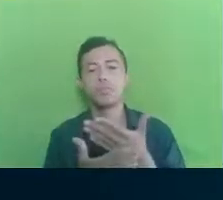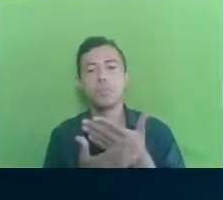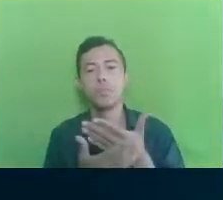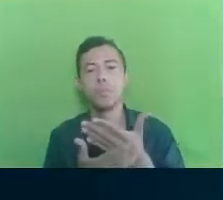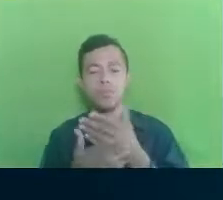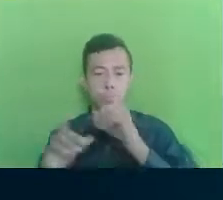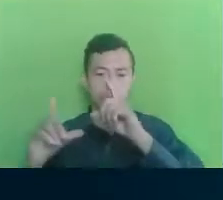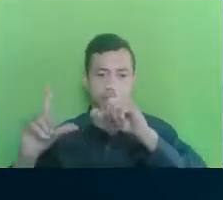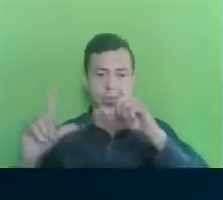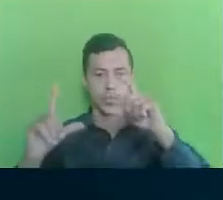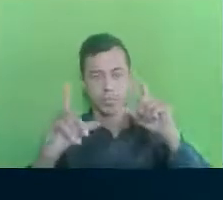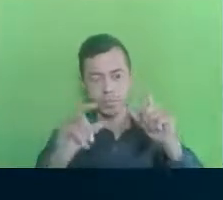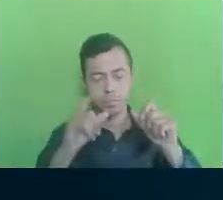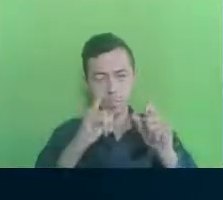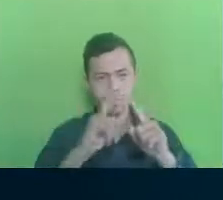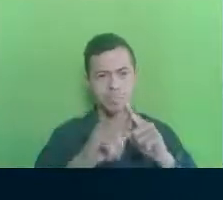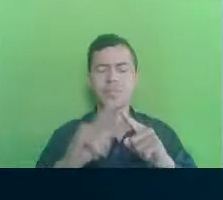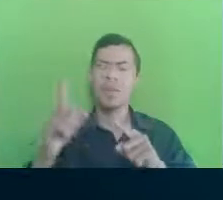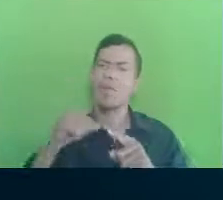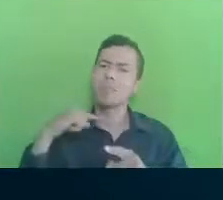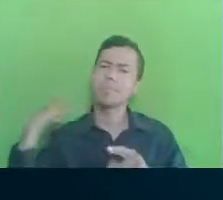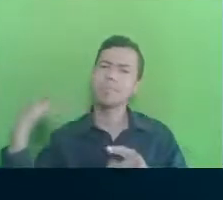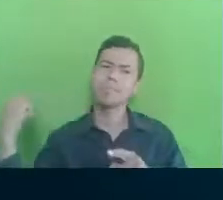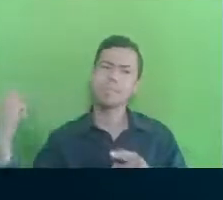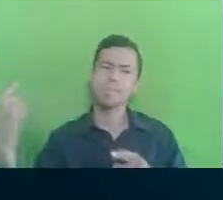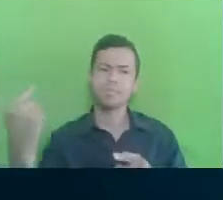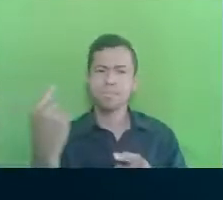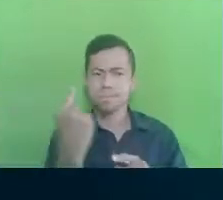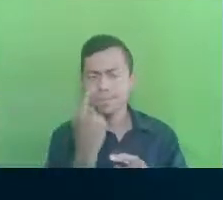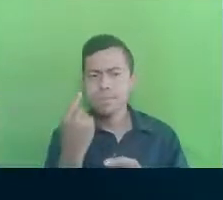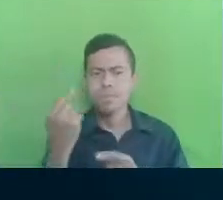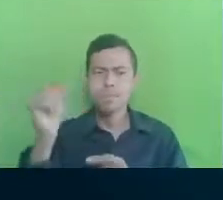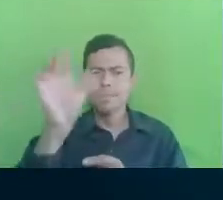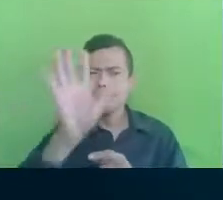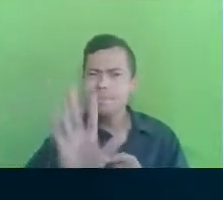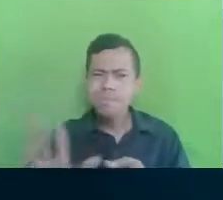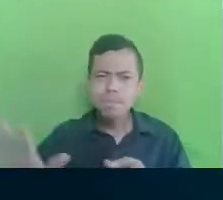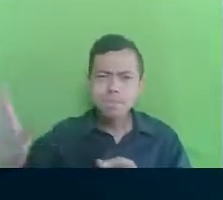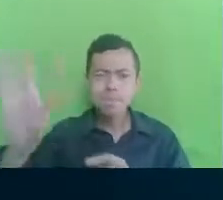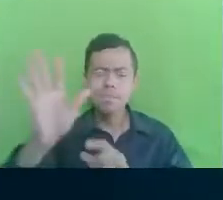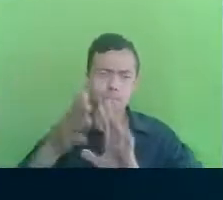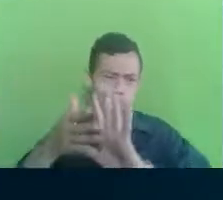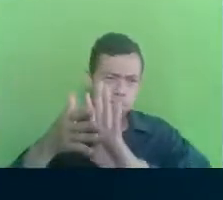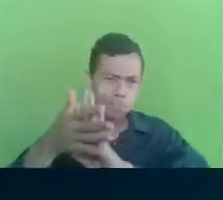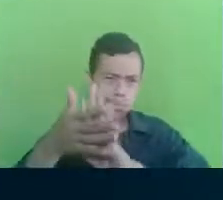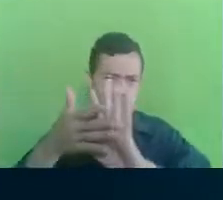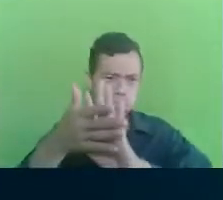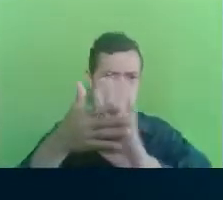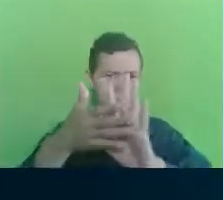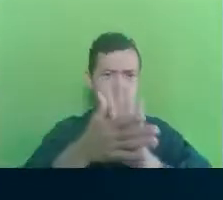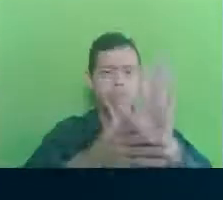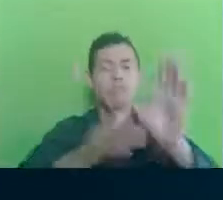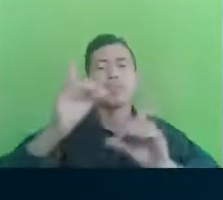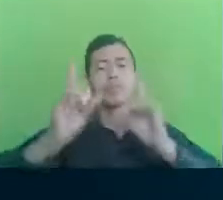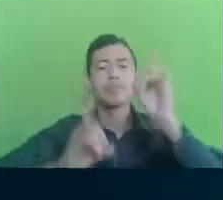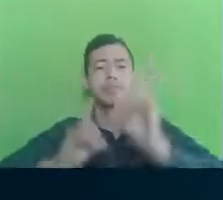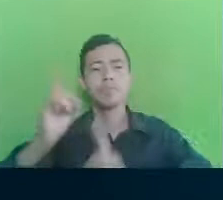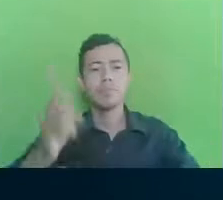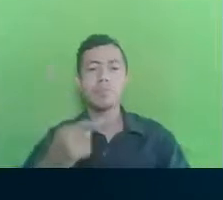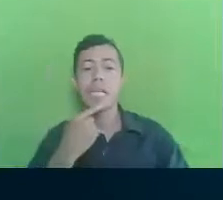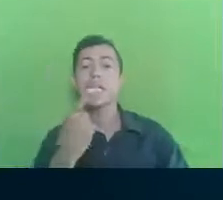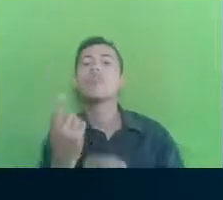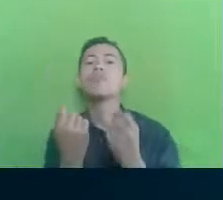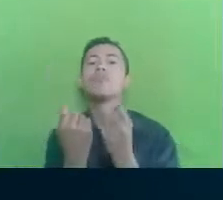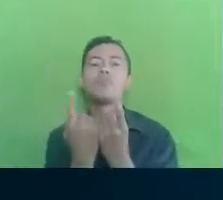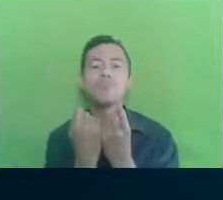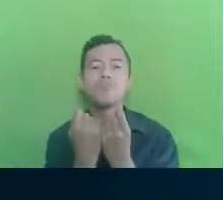imágenes, barren geográficamente un gran espacio y toman decisiones con base a lo que están